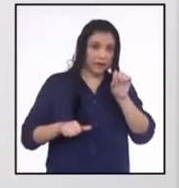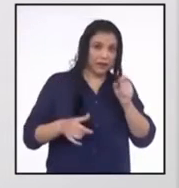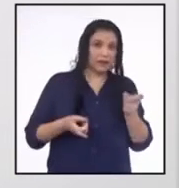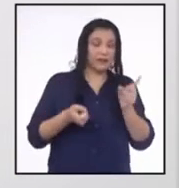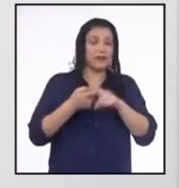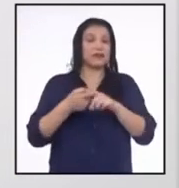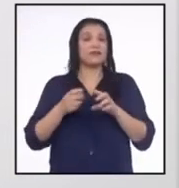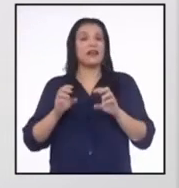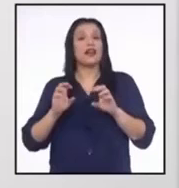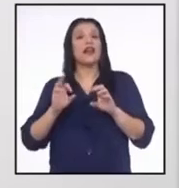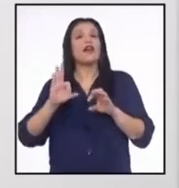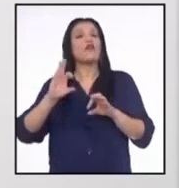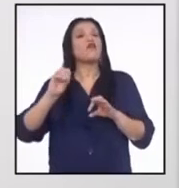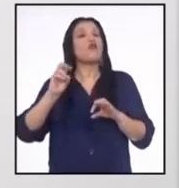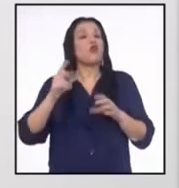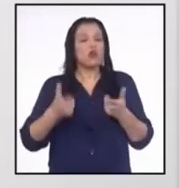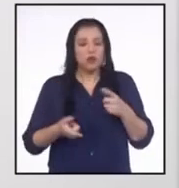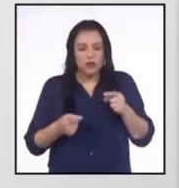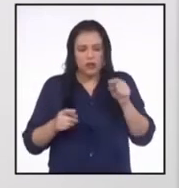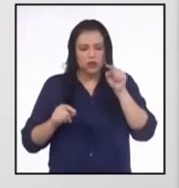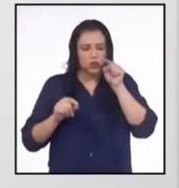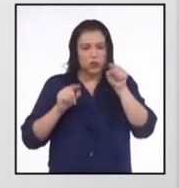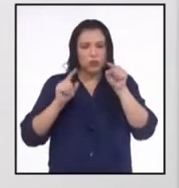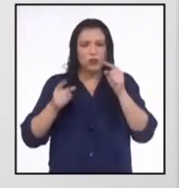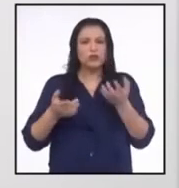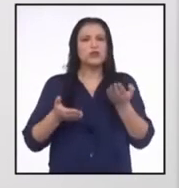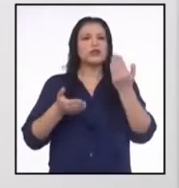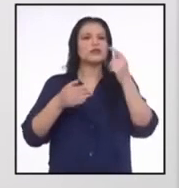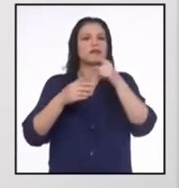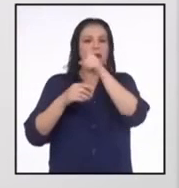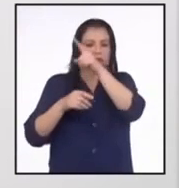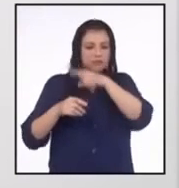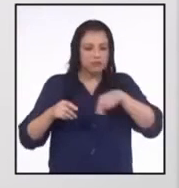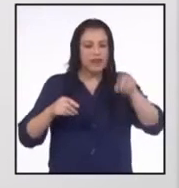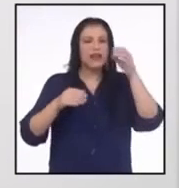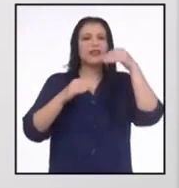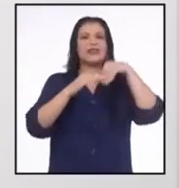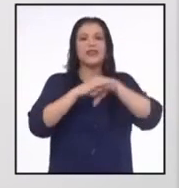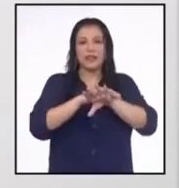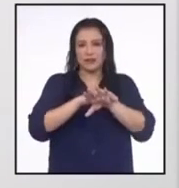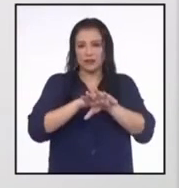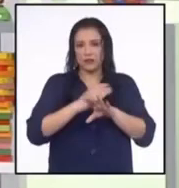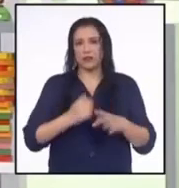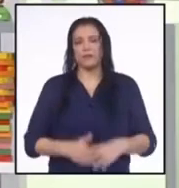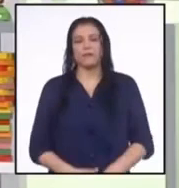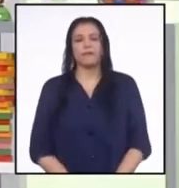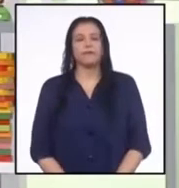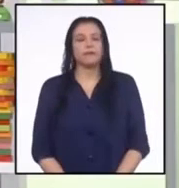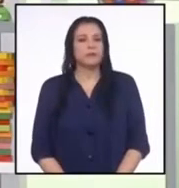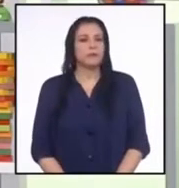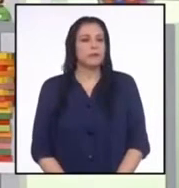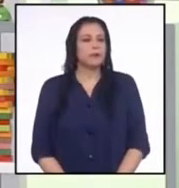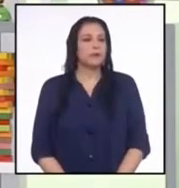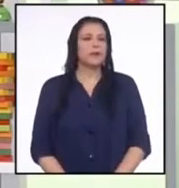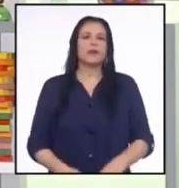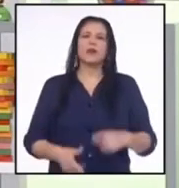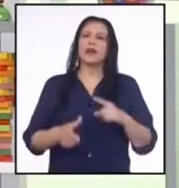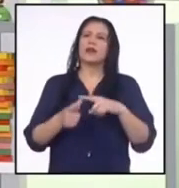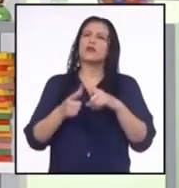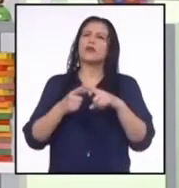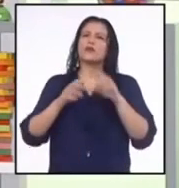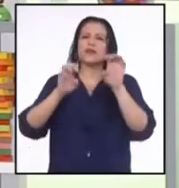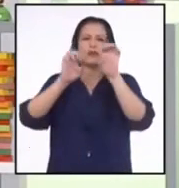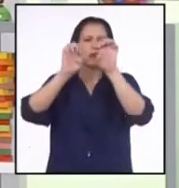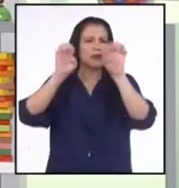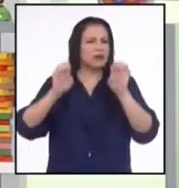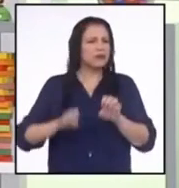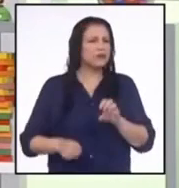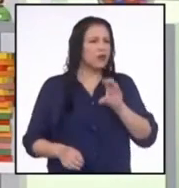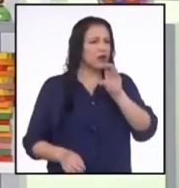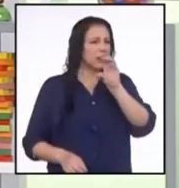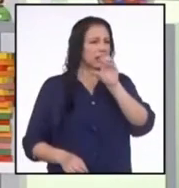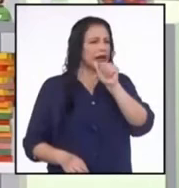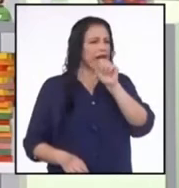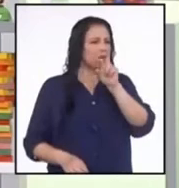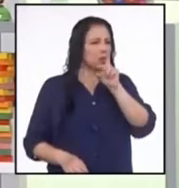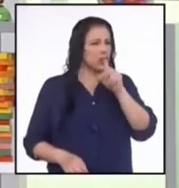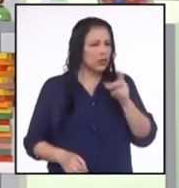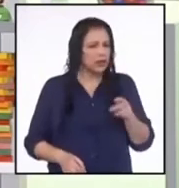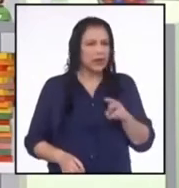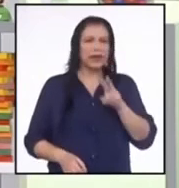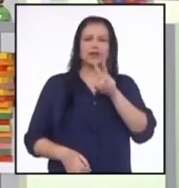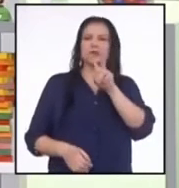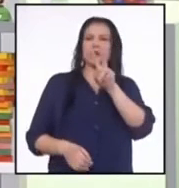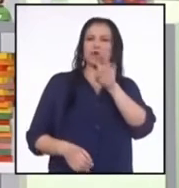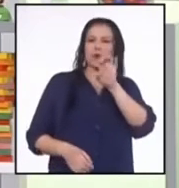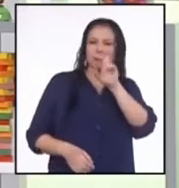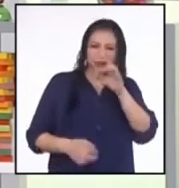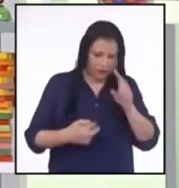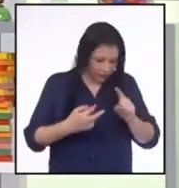que es un punto que se encuentra dentro de la parábola en el eje focal. Entonces, si la ecuación canónica es cuando el vértice se